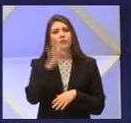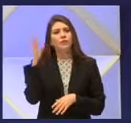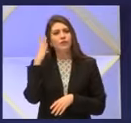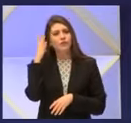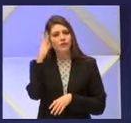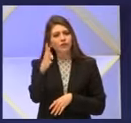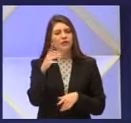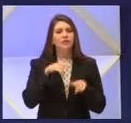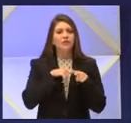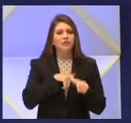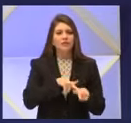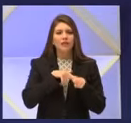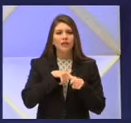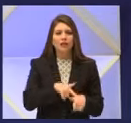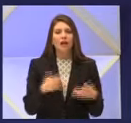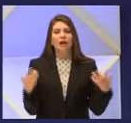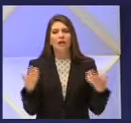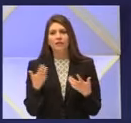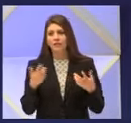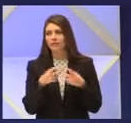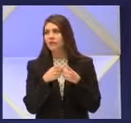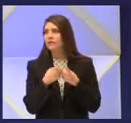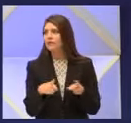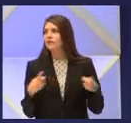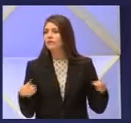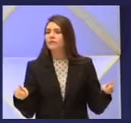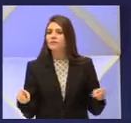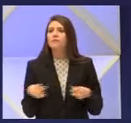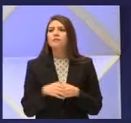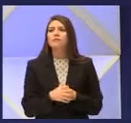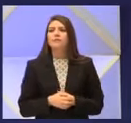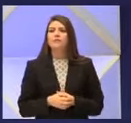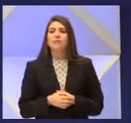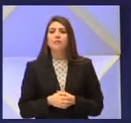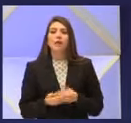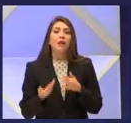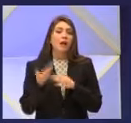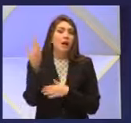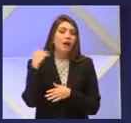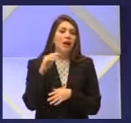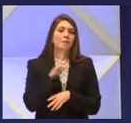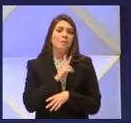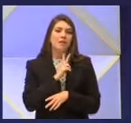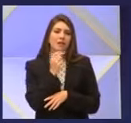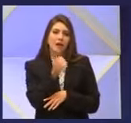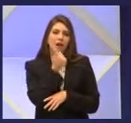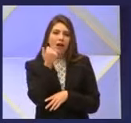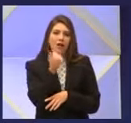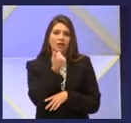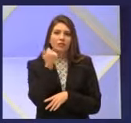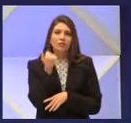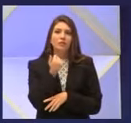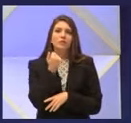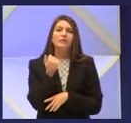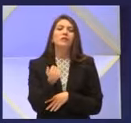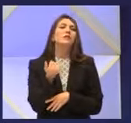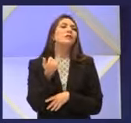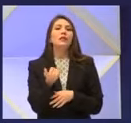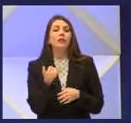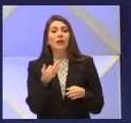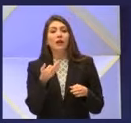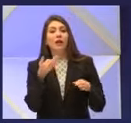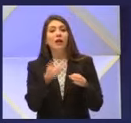desarrollándose que fueron algunos míos en algún momento y qué hoy son comisionados